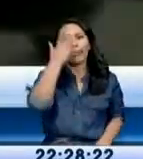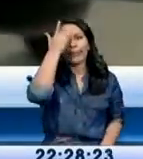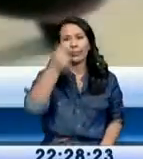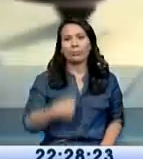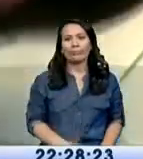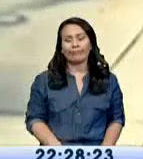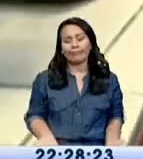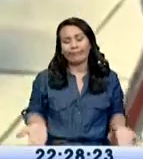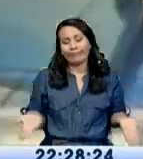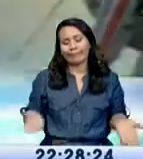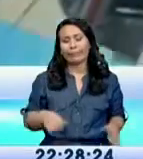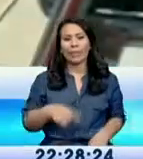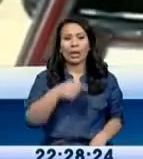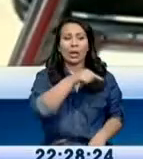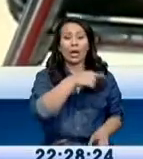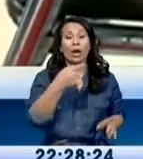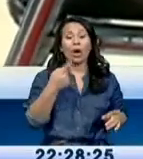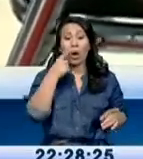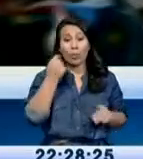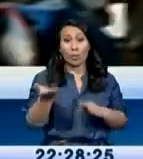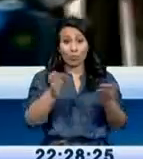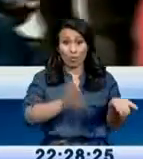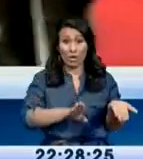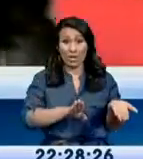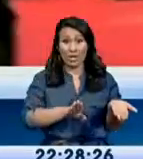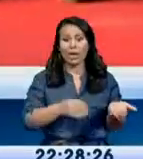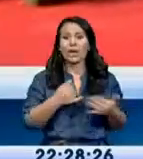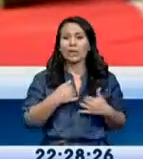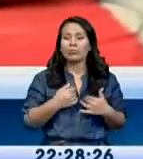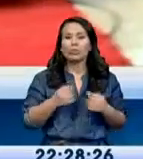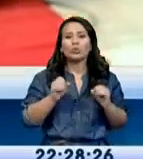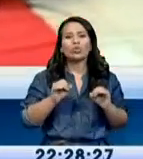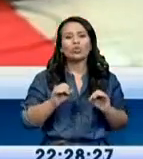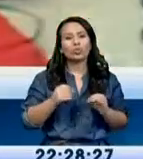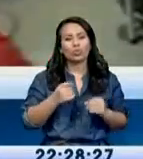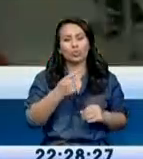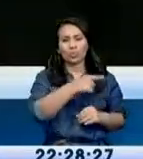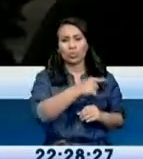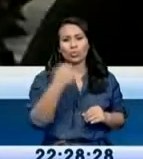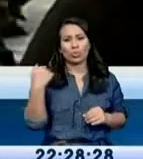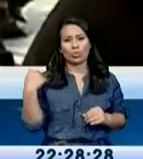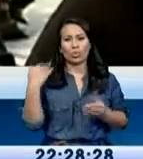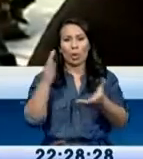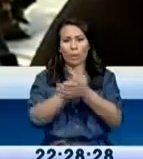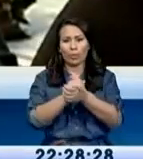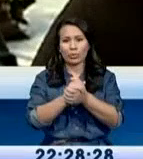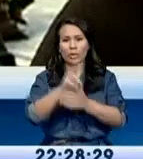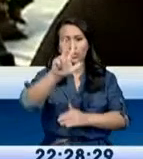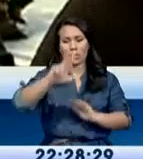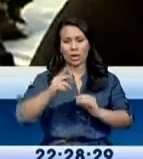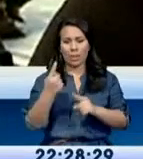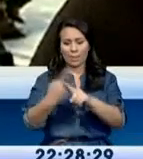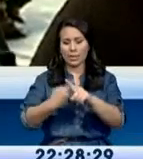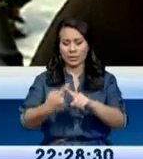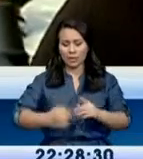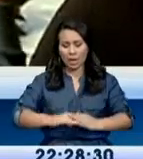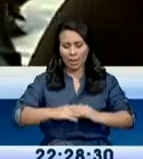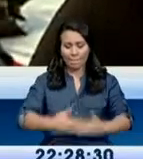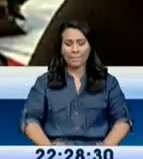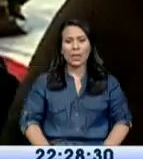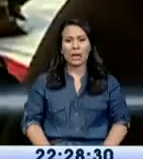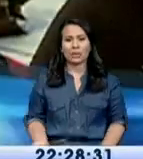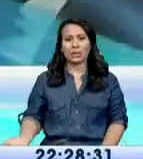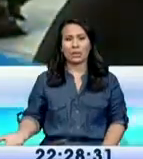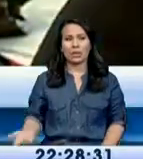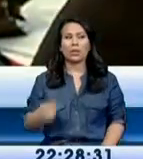caído. Deja en orfandad a tres menores de edad. Su esposa está embarazada de 3 meses. Mis hijos están en el colegio, él era el sustento